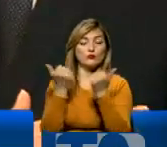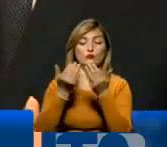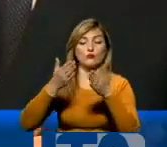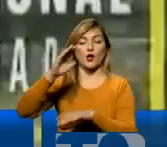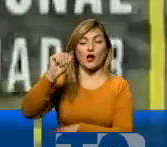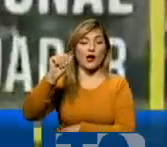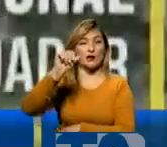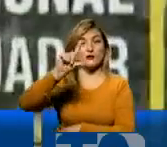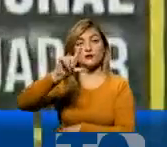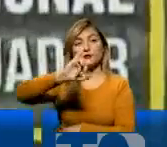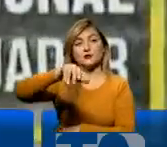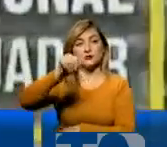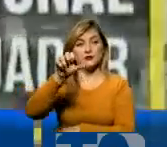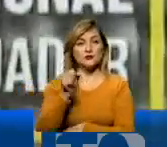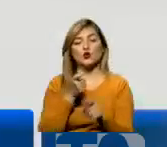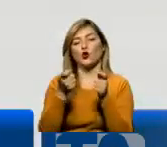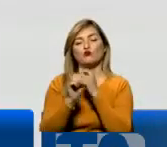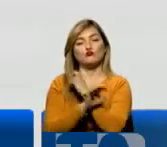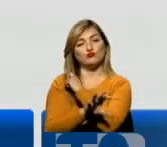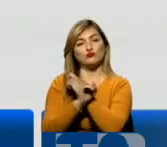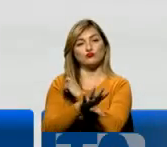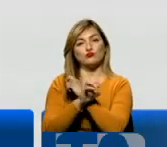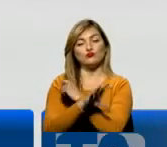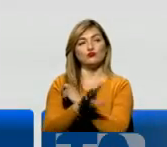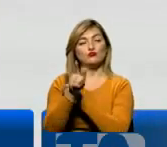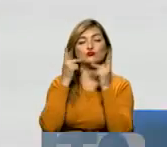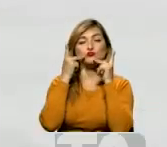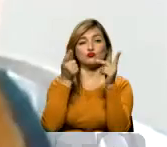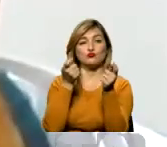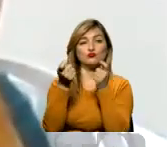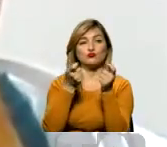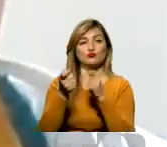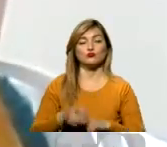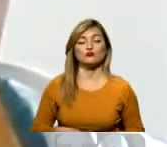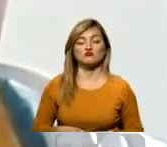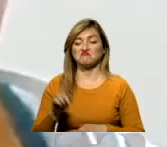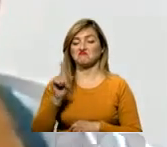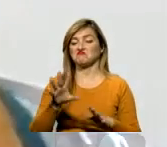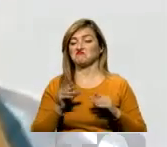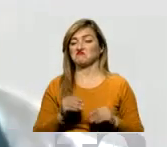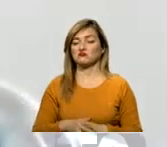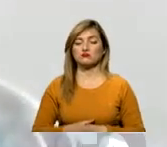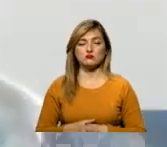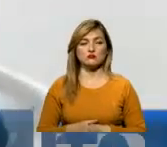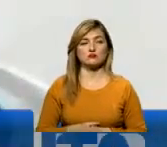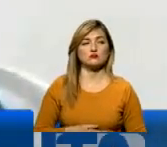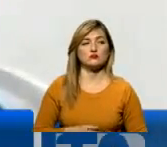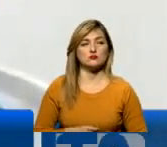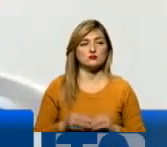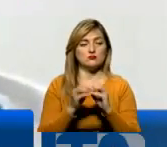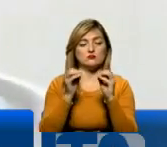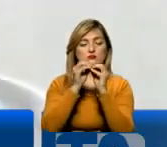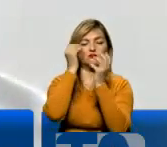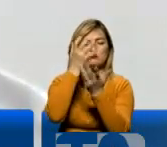Callejas respecto al control de la propaganda y publicidad del sector público. Aspiramos que esto se pueda recabar mayor